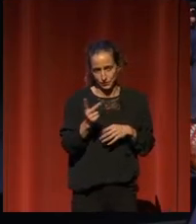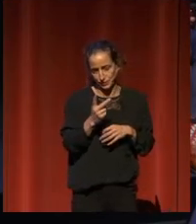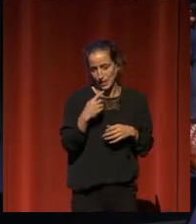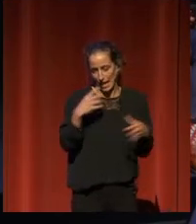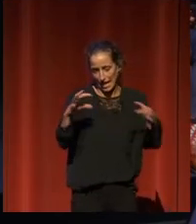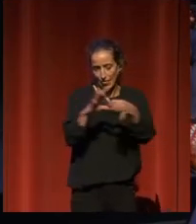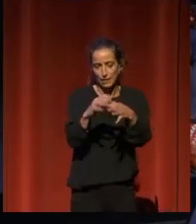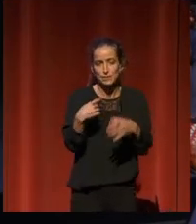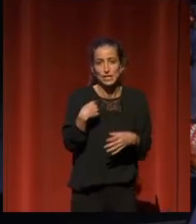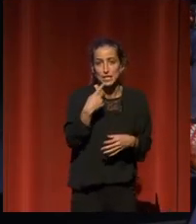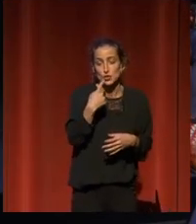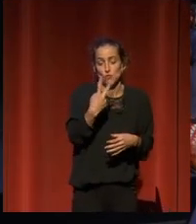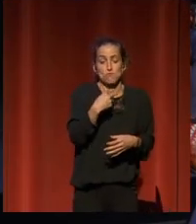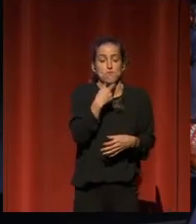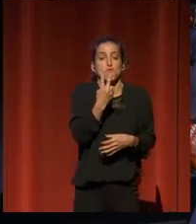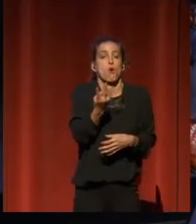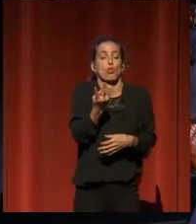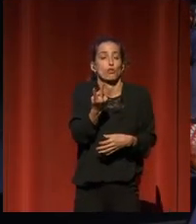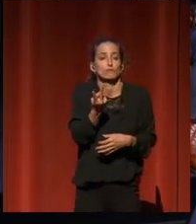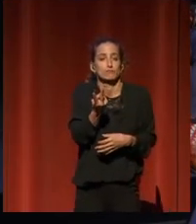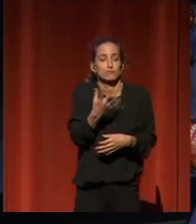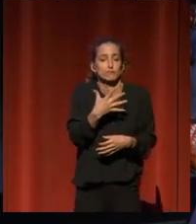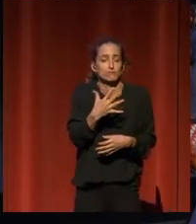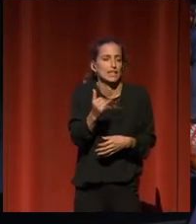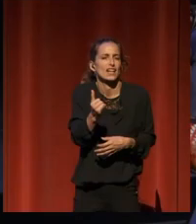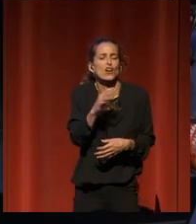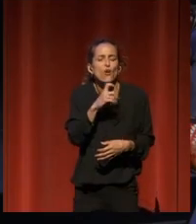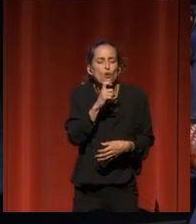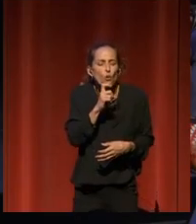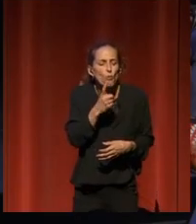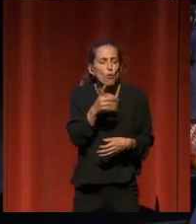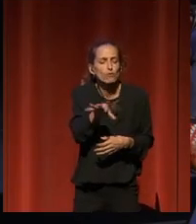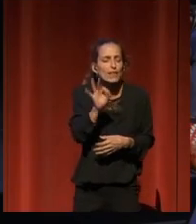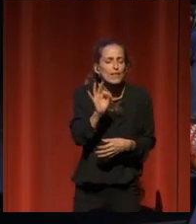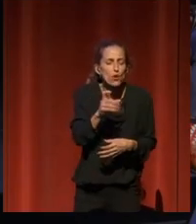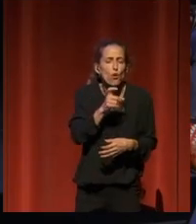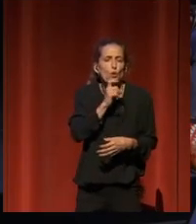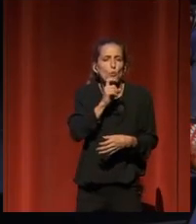Cómo cómo se llegó a formalizar cómo se